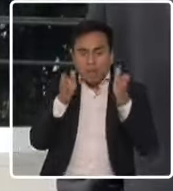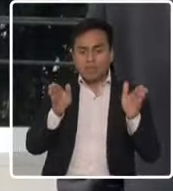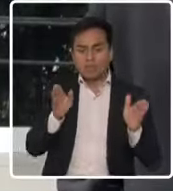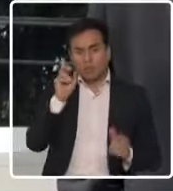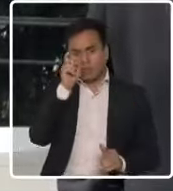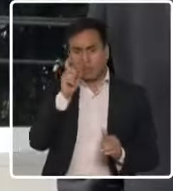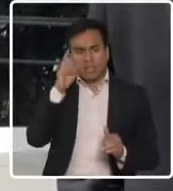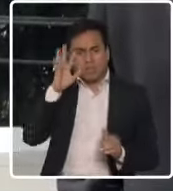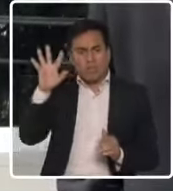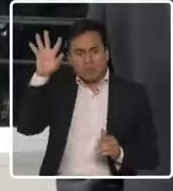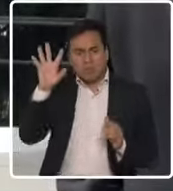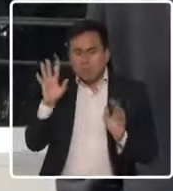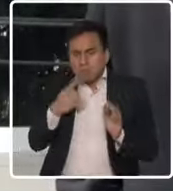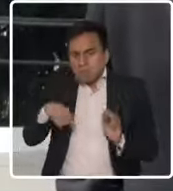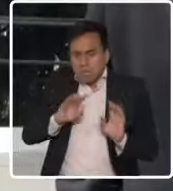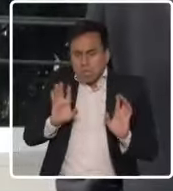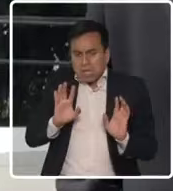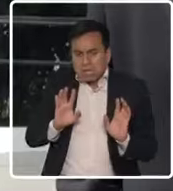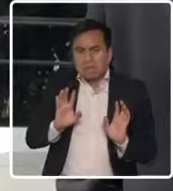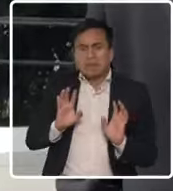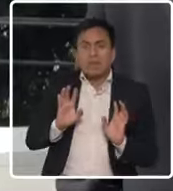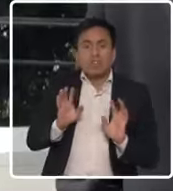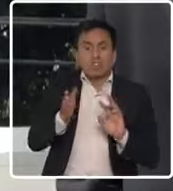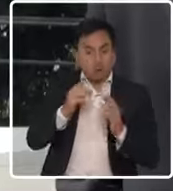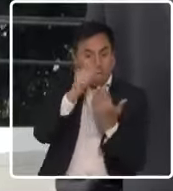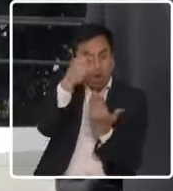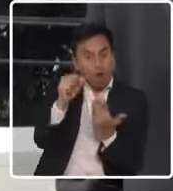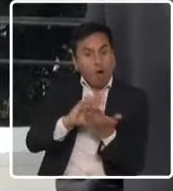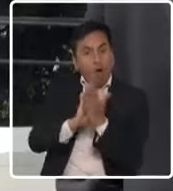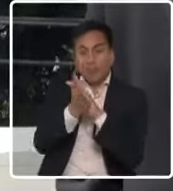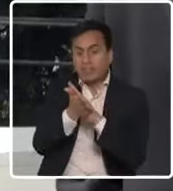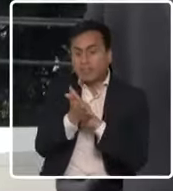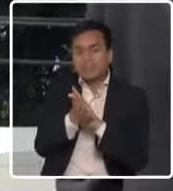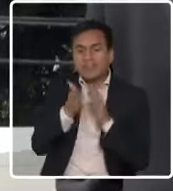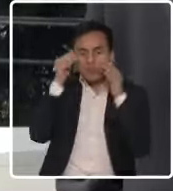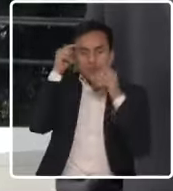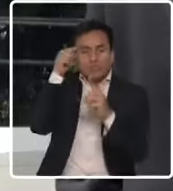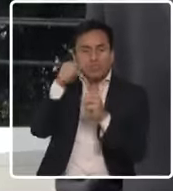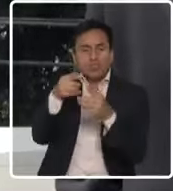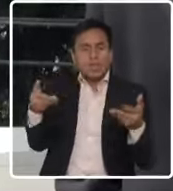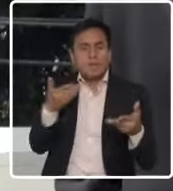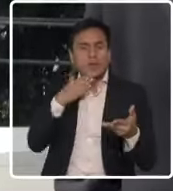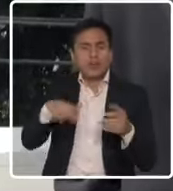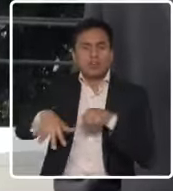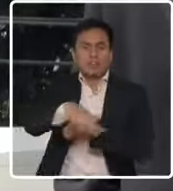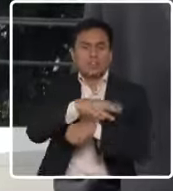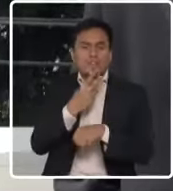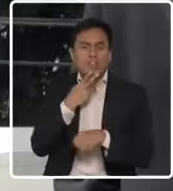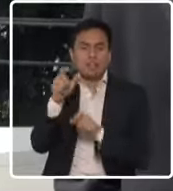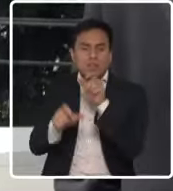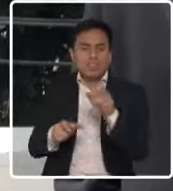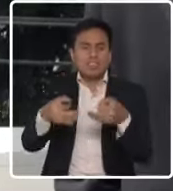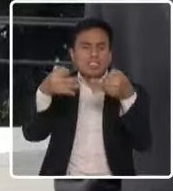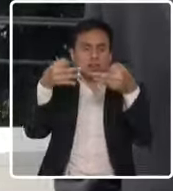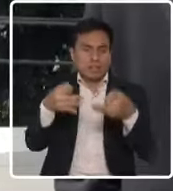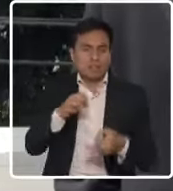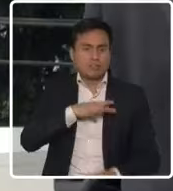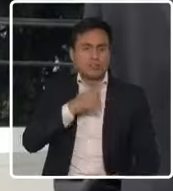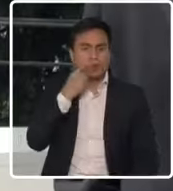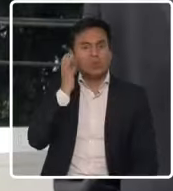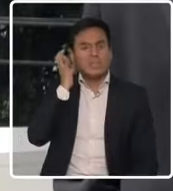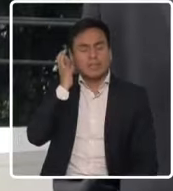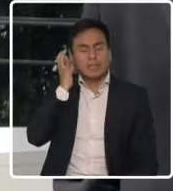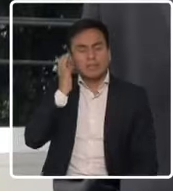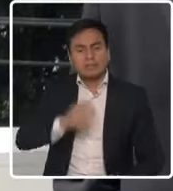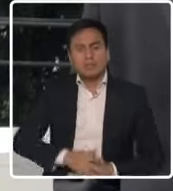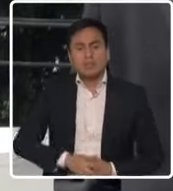de complejo ideológico a evaluar todas las alternativas que vayan en función de mejorar las condiciones de vida y la seguridad de los chilenos y